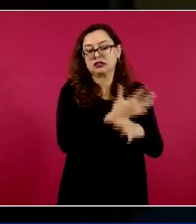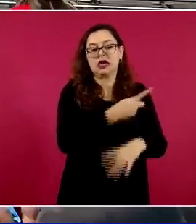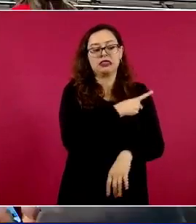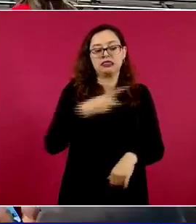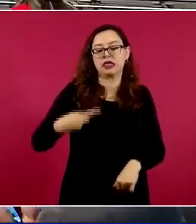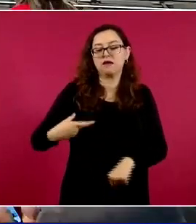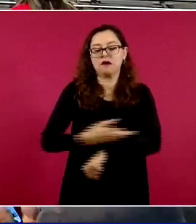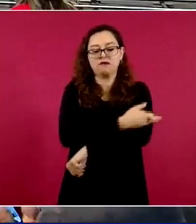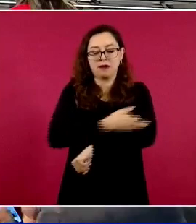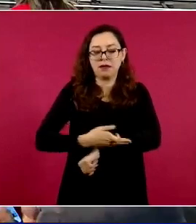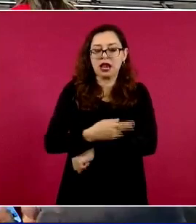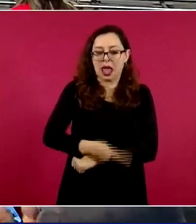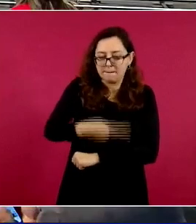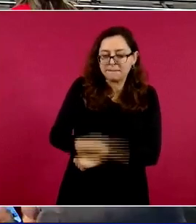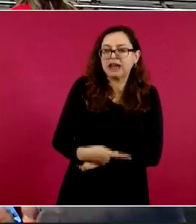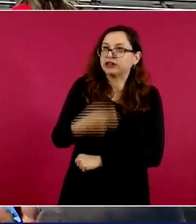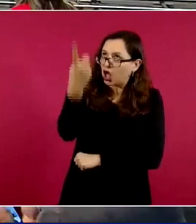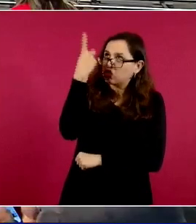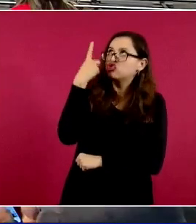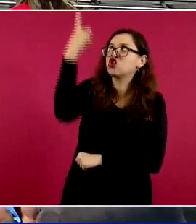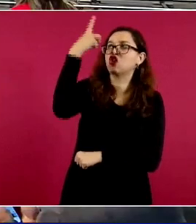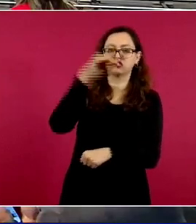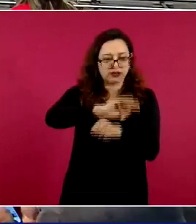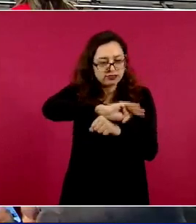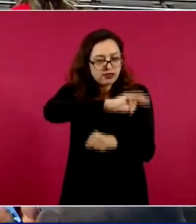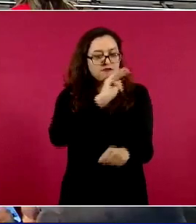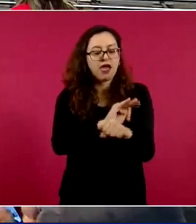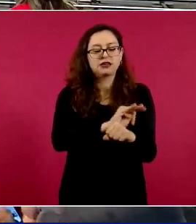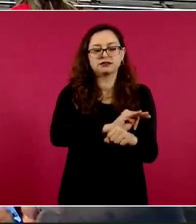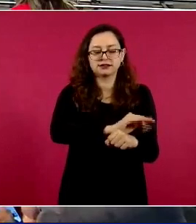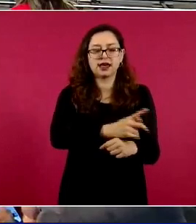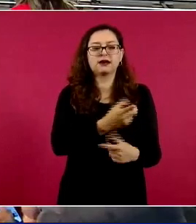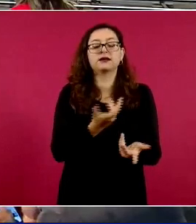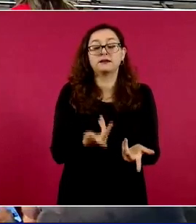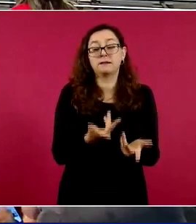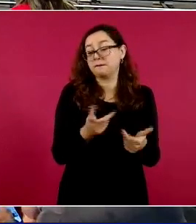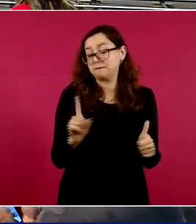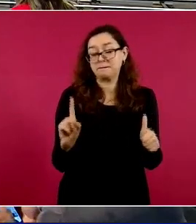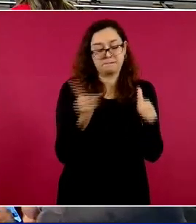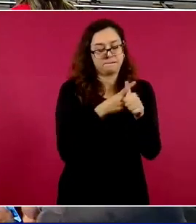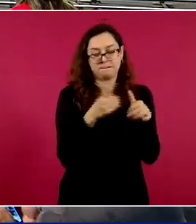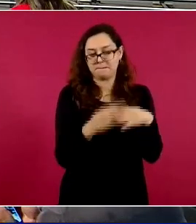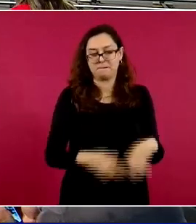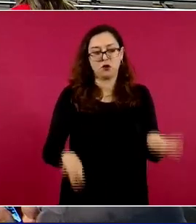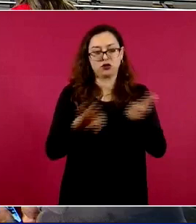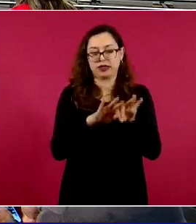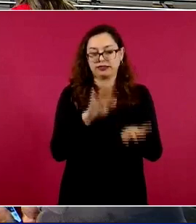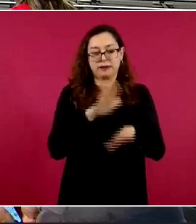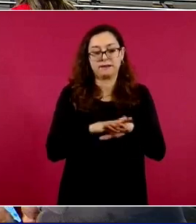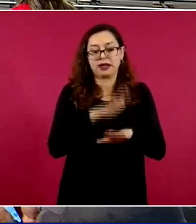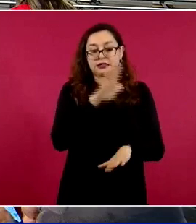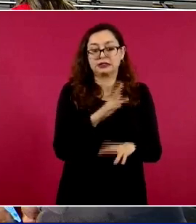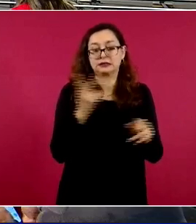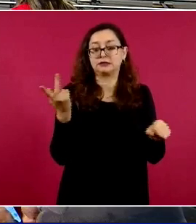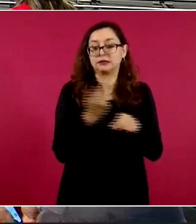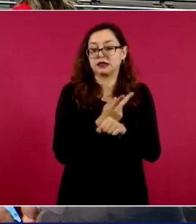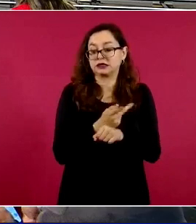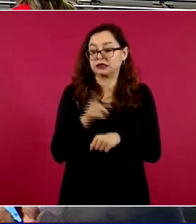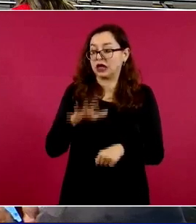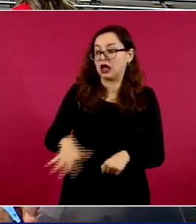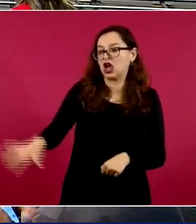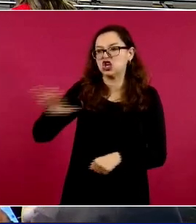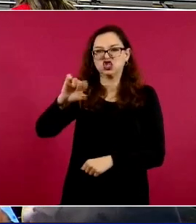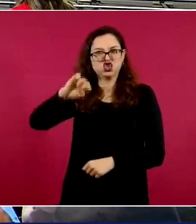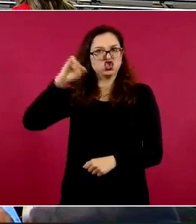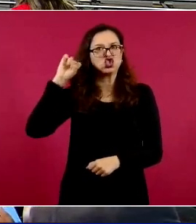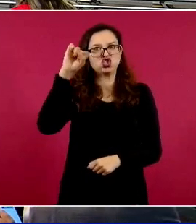la patria y a Dios, y sobre todo lo que mencionan ellos es su principal objetivo es detener el avance del socialismo.